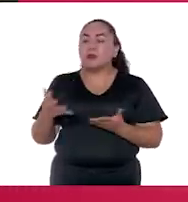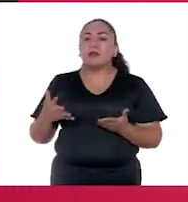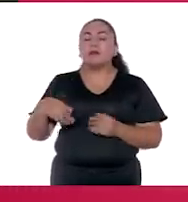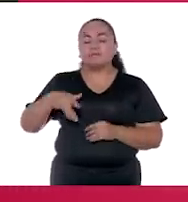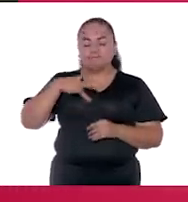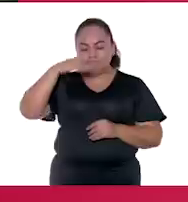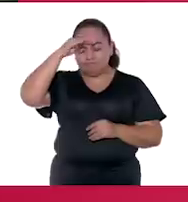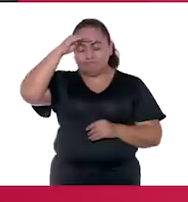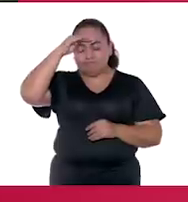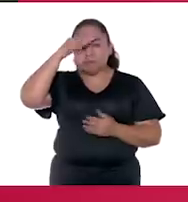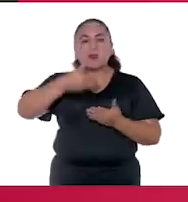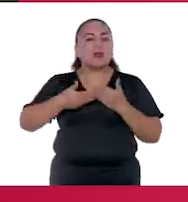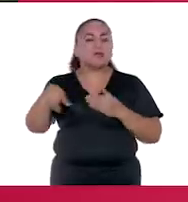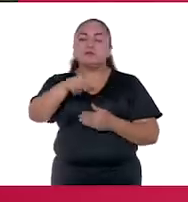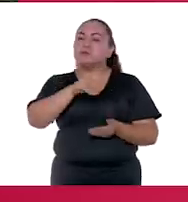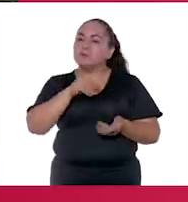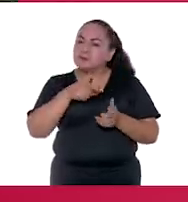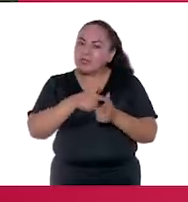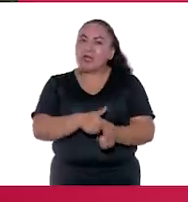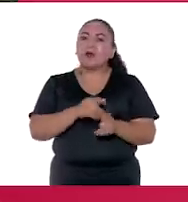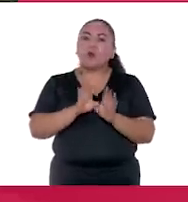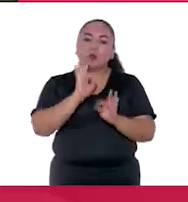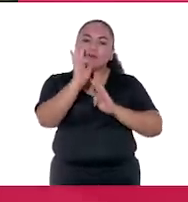memoria, ella mantiene activo el lugar.